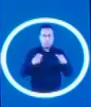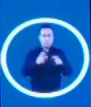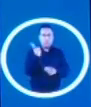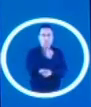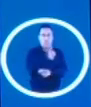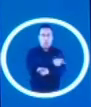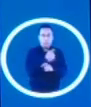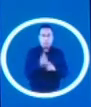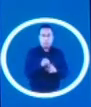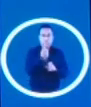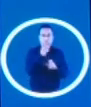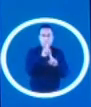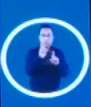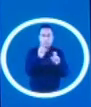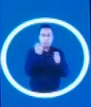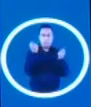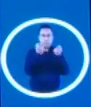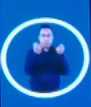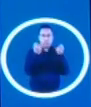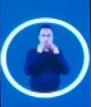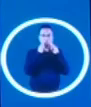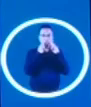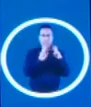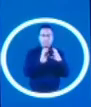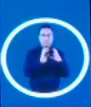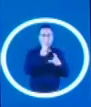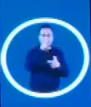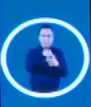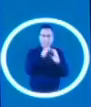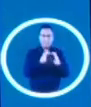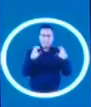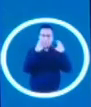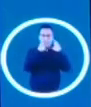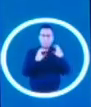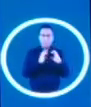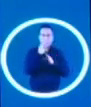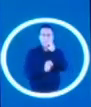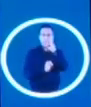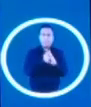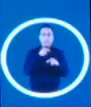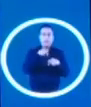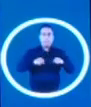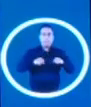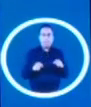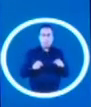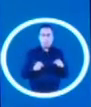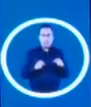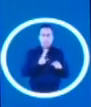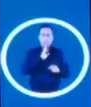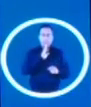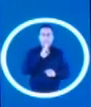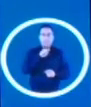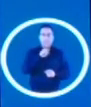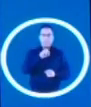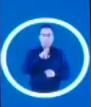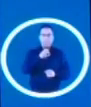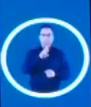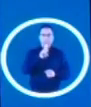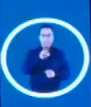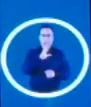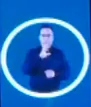Comercio, Investigaciones de la Cámara de Comercio Internacional de Bogotá, Martín Gustavo Ibarra,